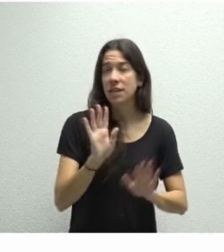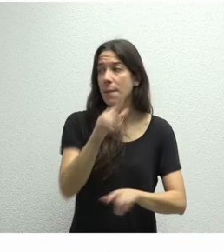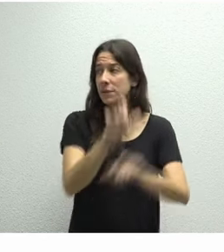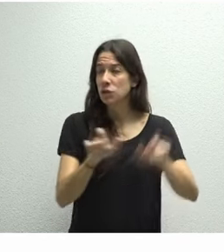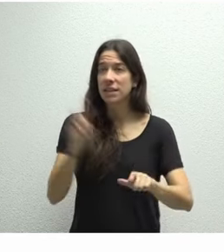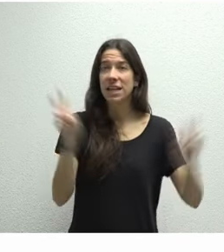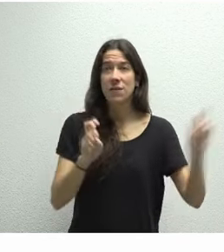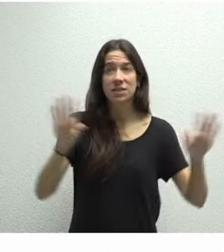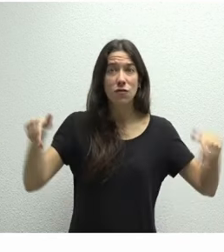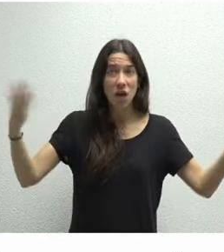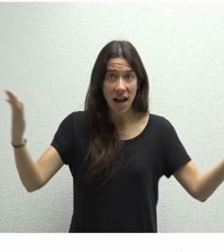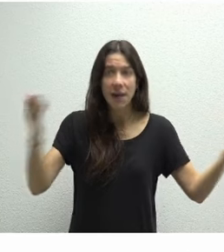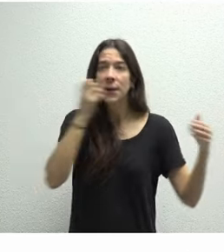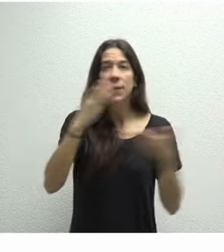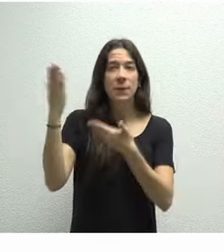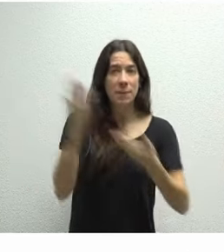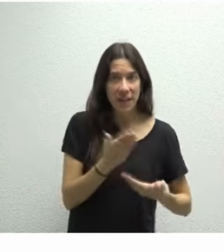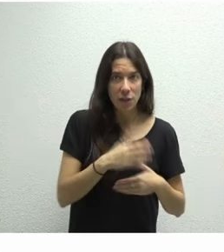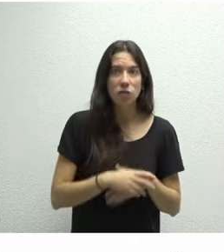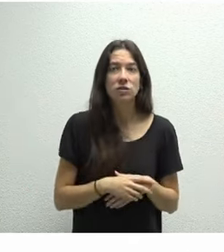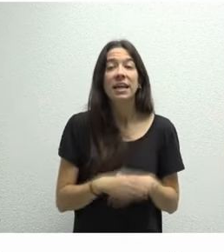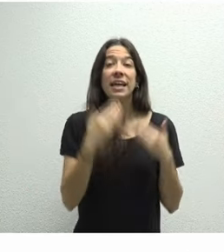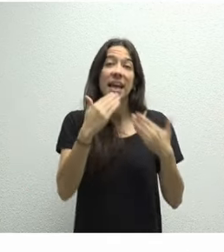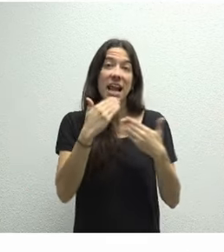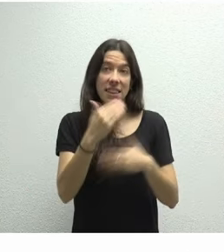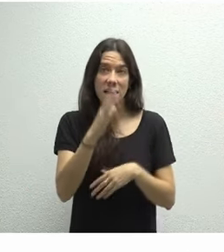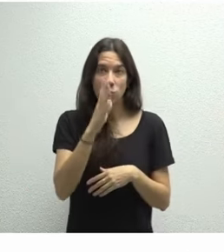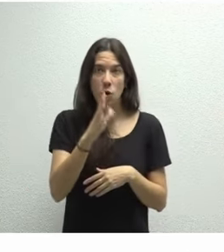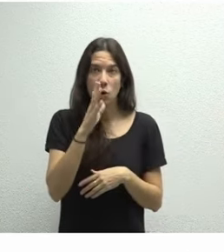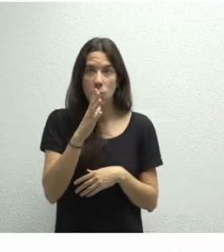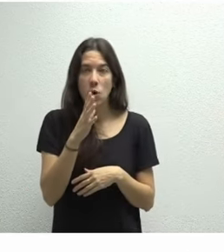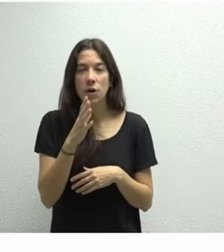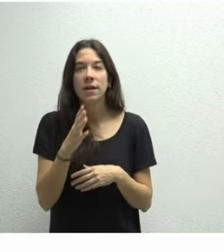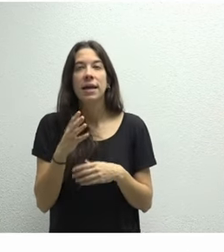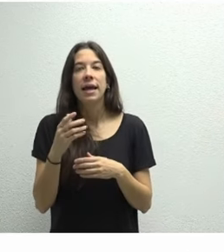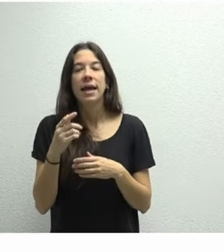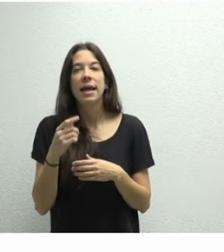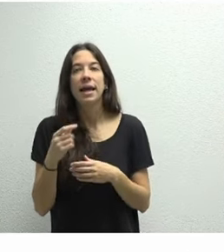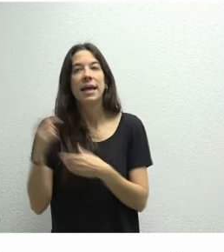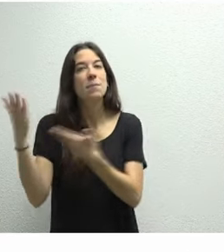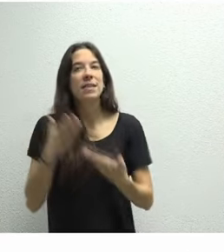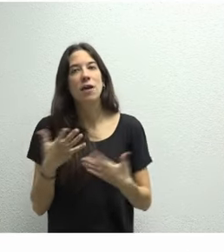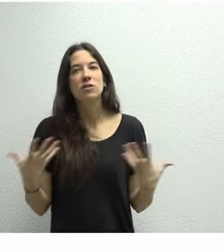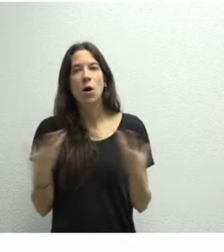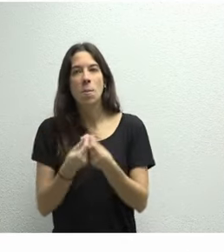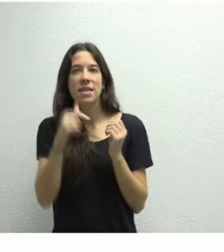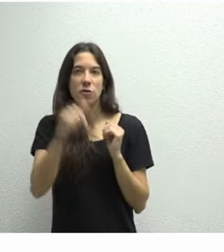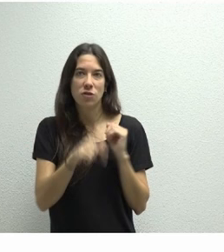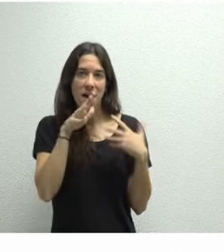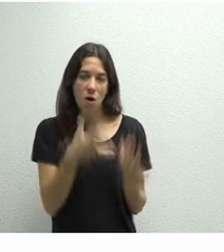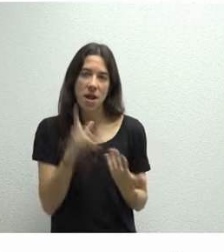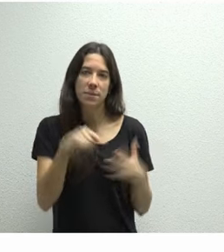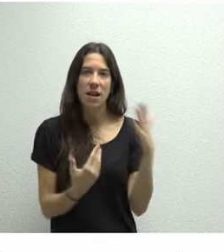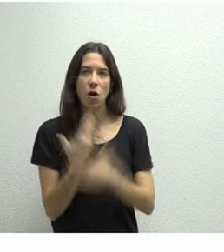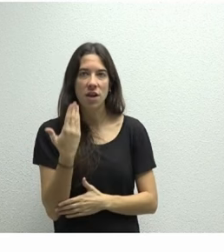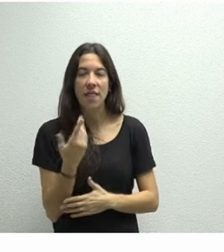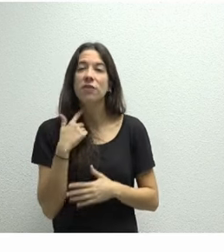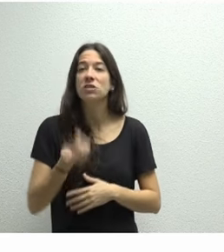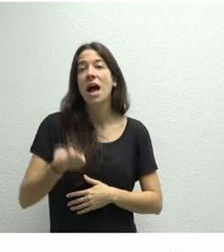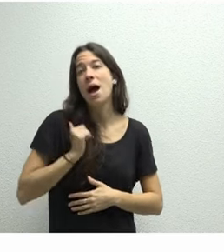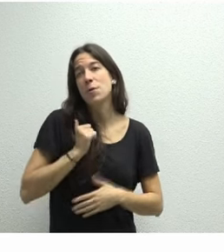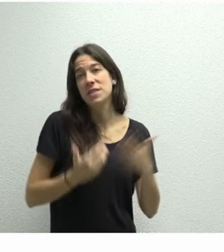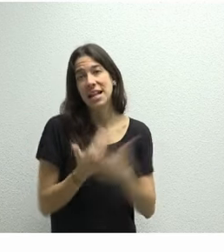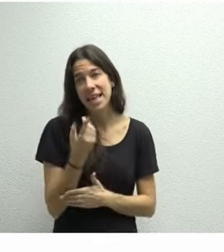agradeceros eh que nos nos hayáis invitado a acompañaros en este en este rato y durante la jornada y que aprovechéis el día y y la jornada Así que